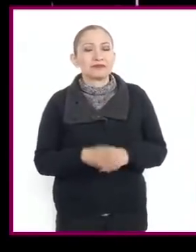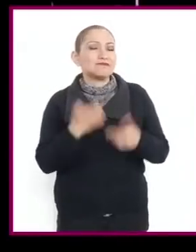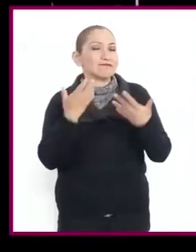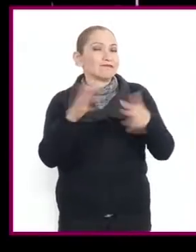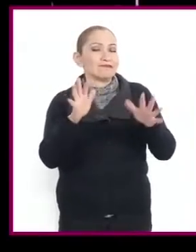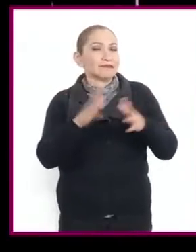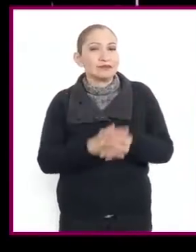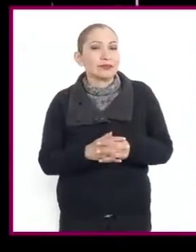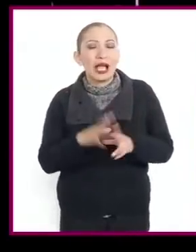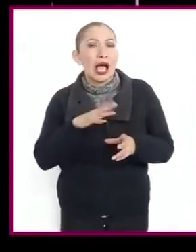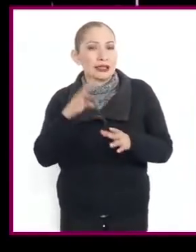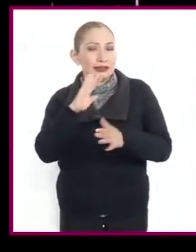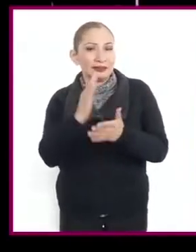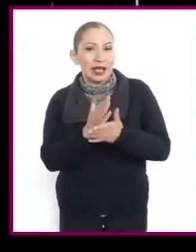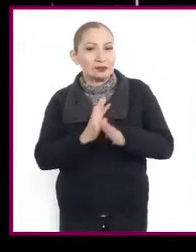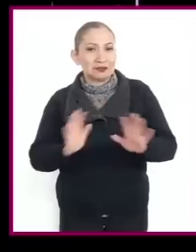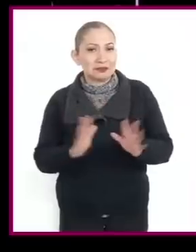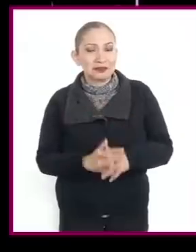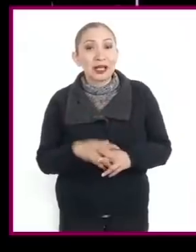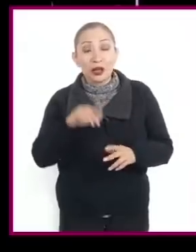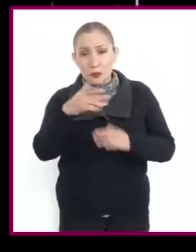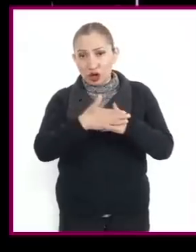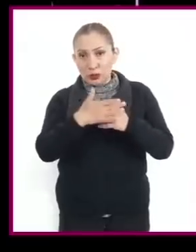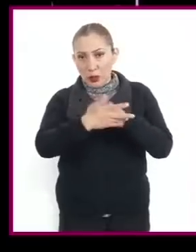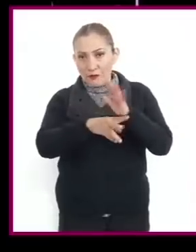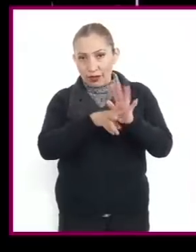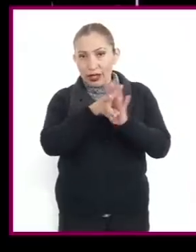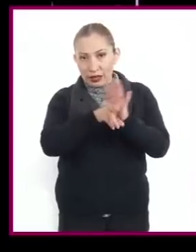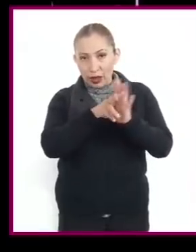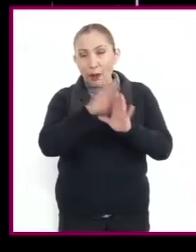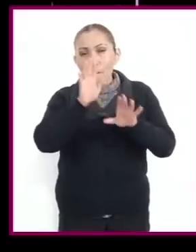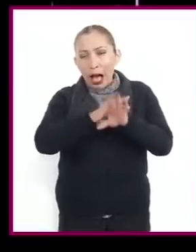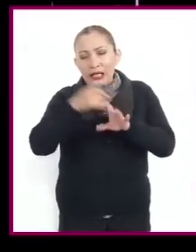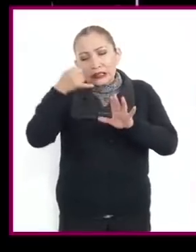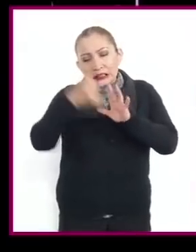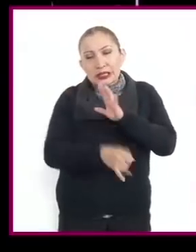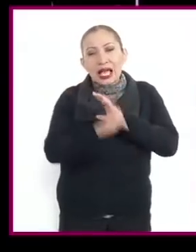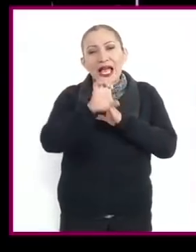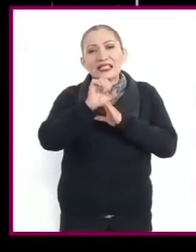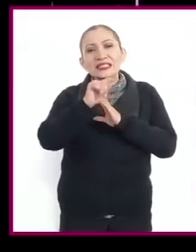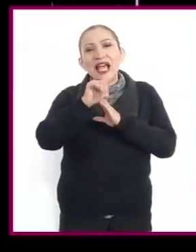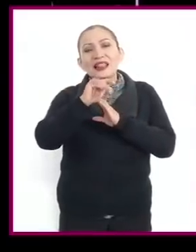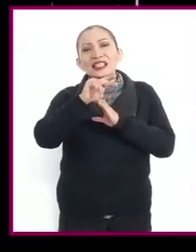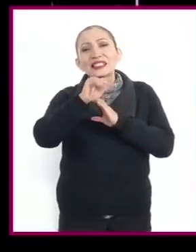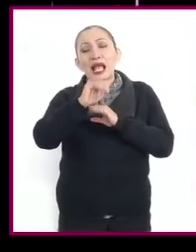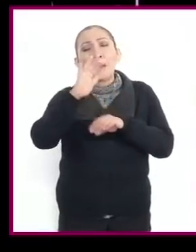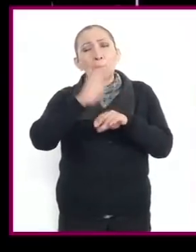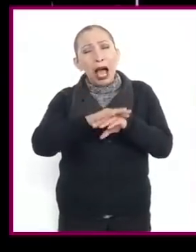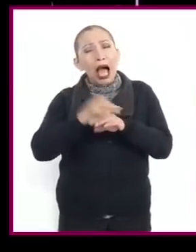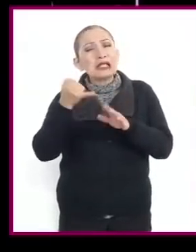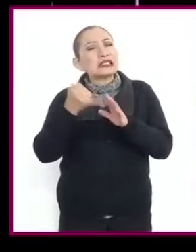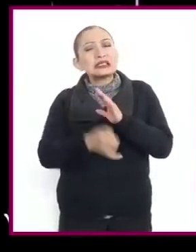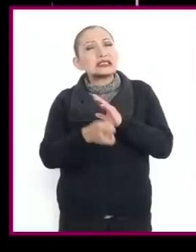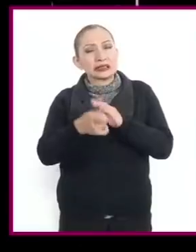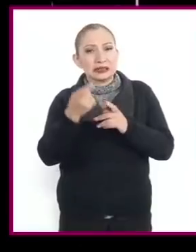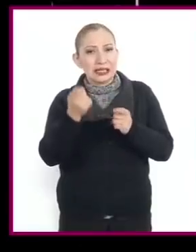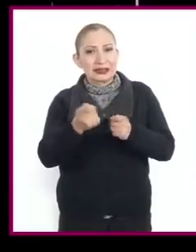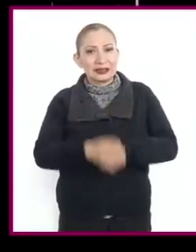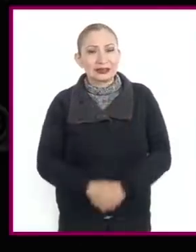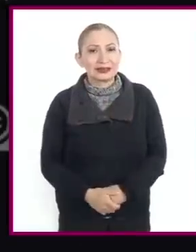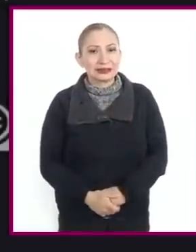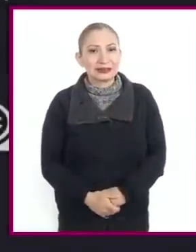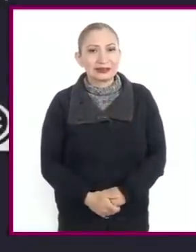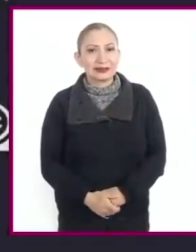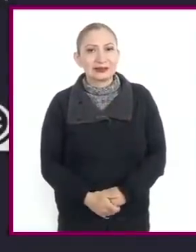En fin, ahí lo dejamos. Y en los siguientes videos vamos a explorar la estadística aún más